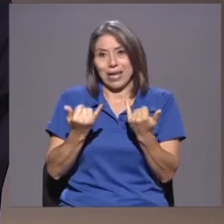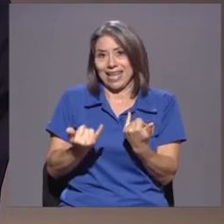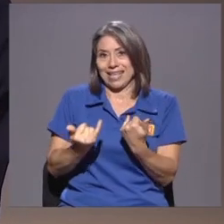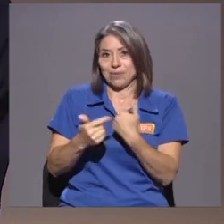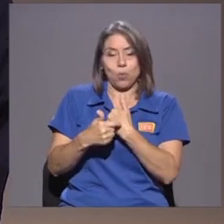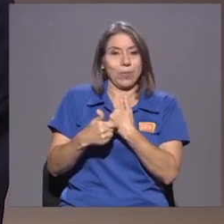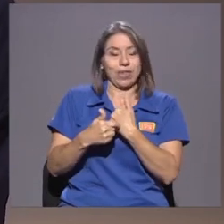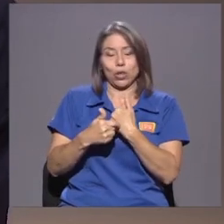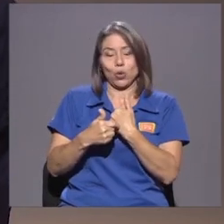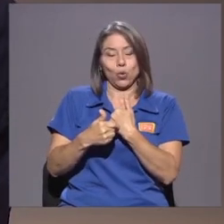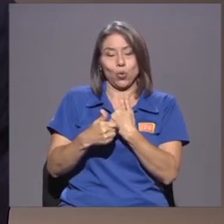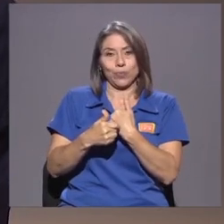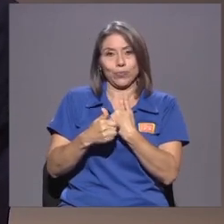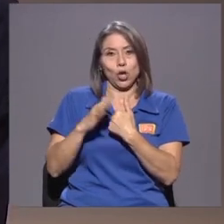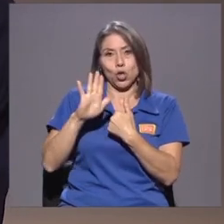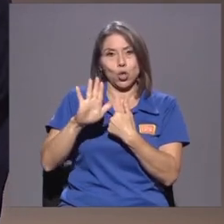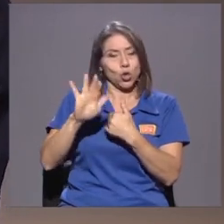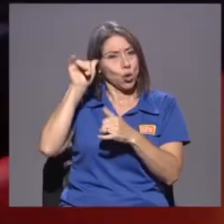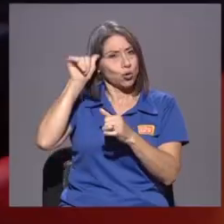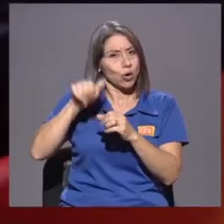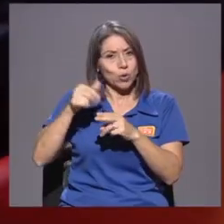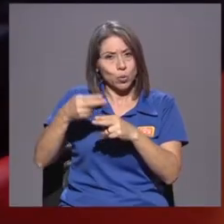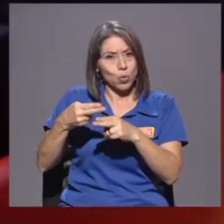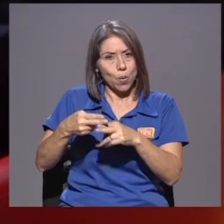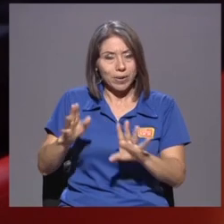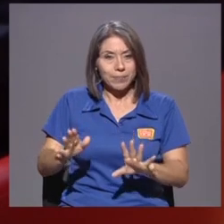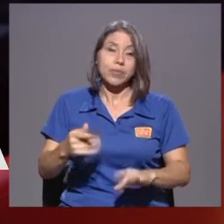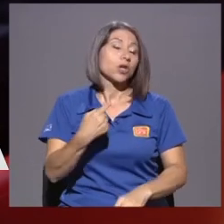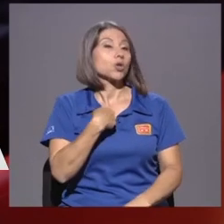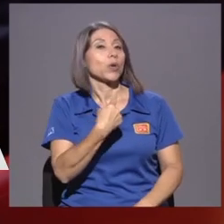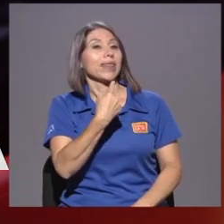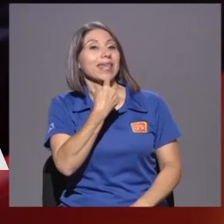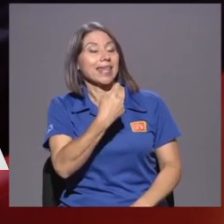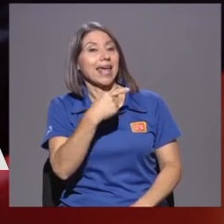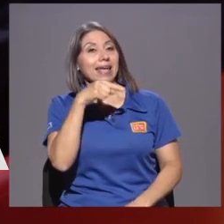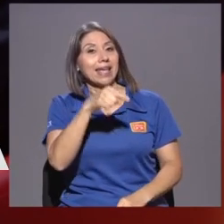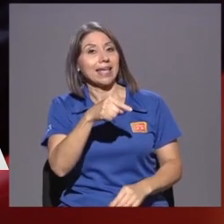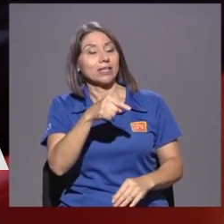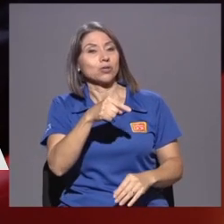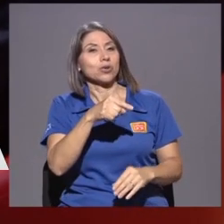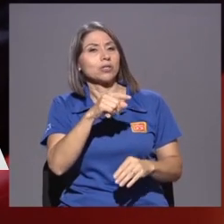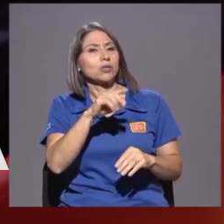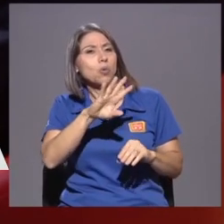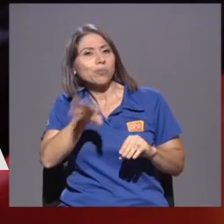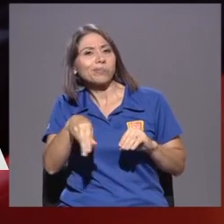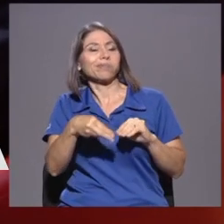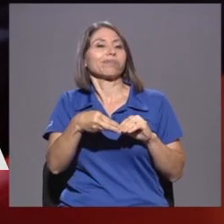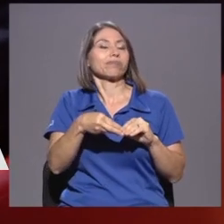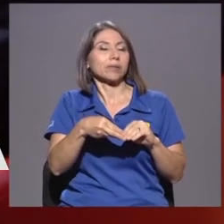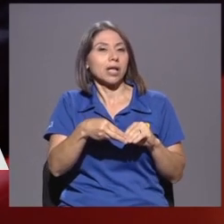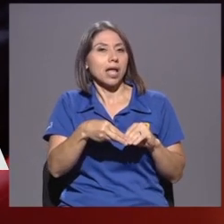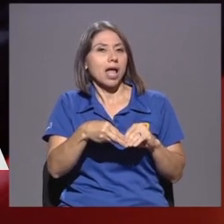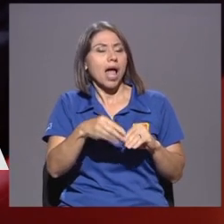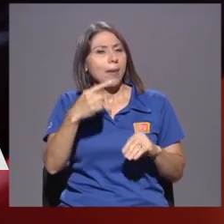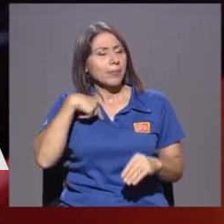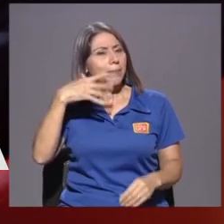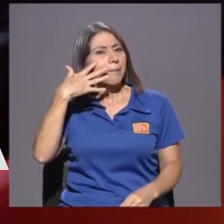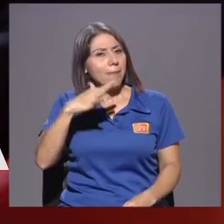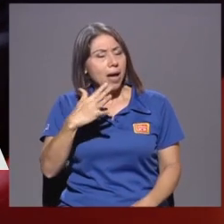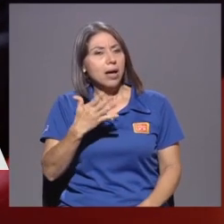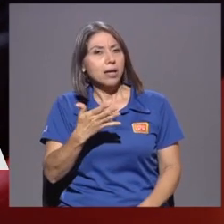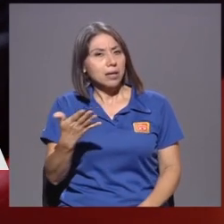momento no recuerdo radio en una nota de pie de página bajita es que me parece